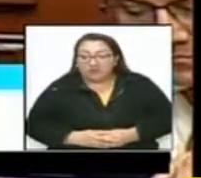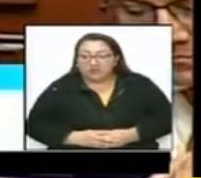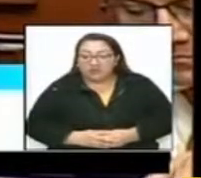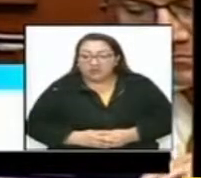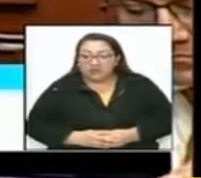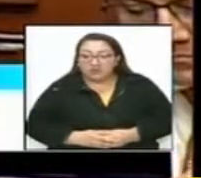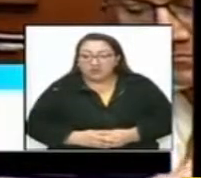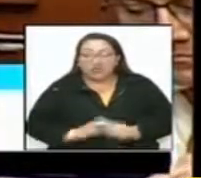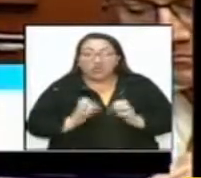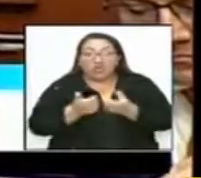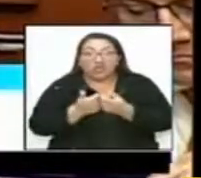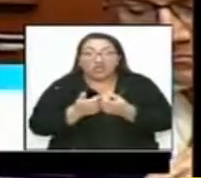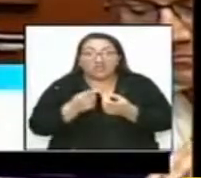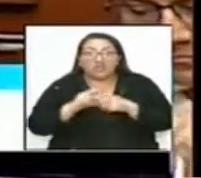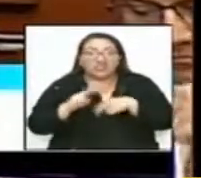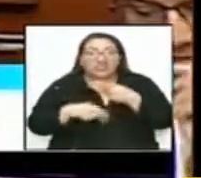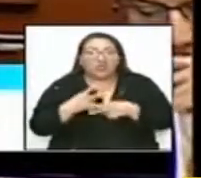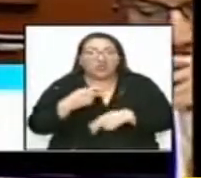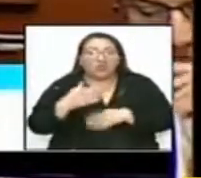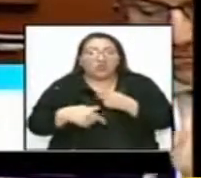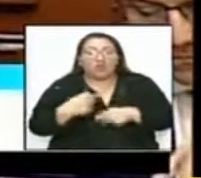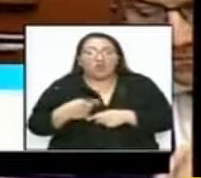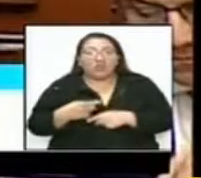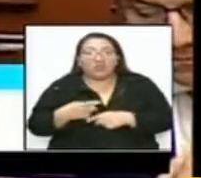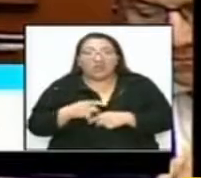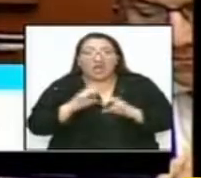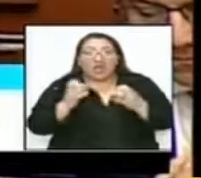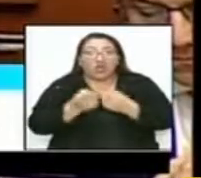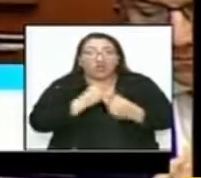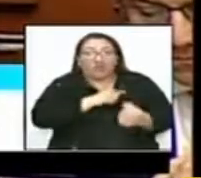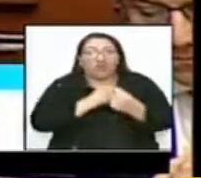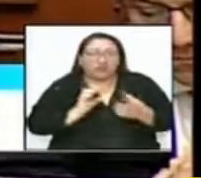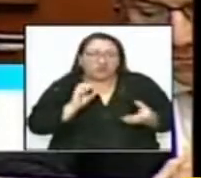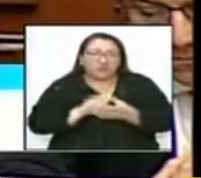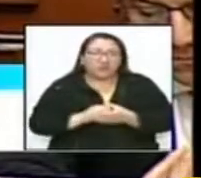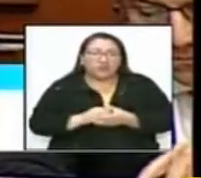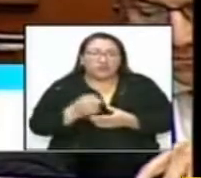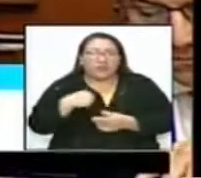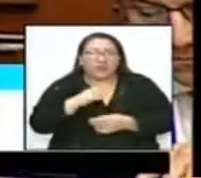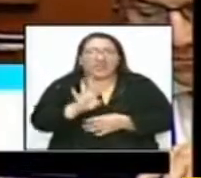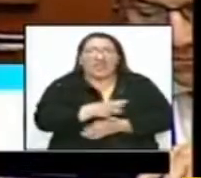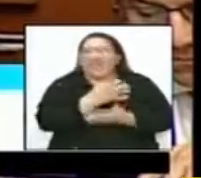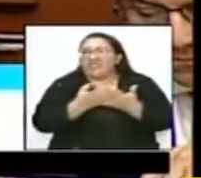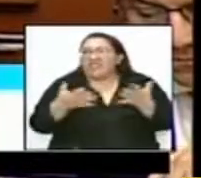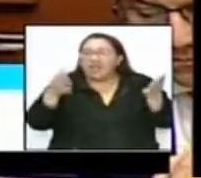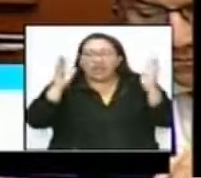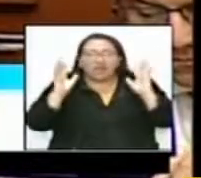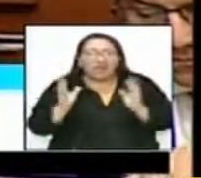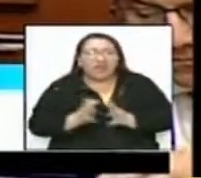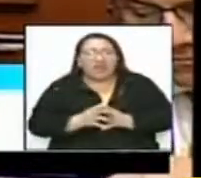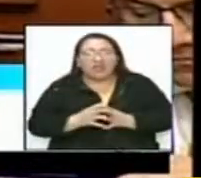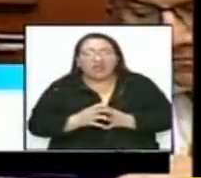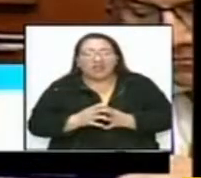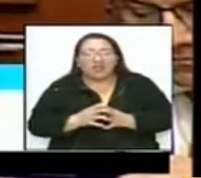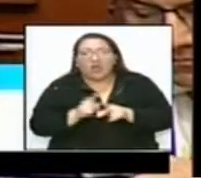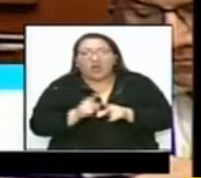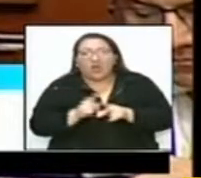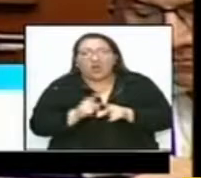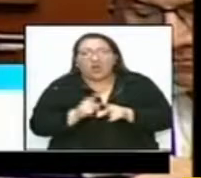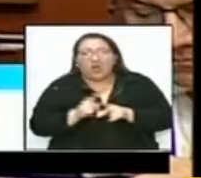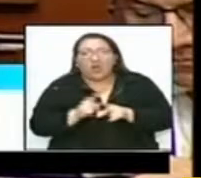queriendo que fuera pasado por primera vez y dada una posición de comprensión de un gabinete y ante realidades nuevas solemos responder esta